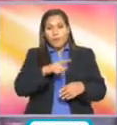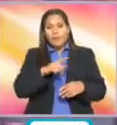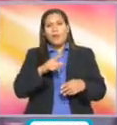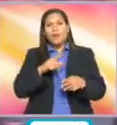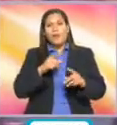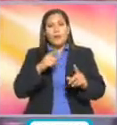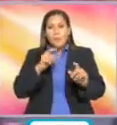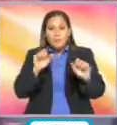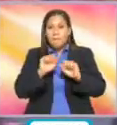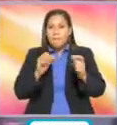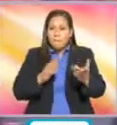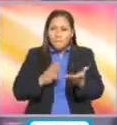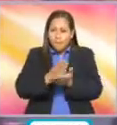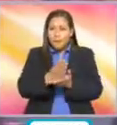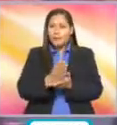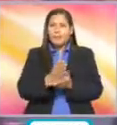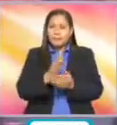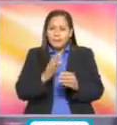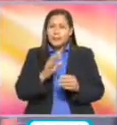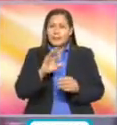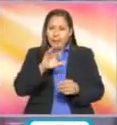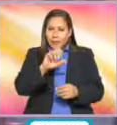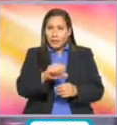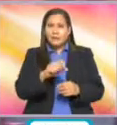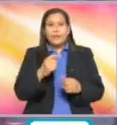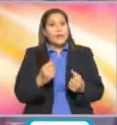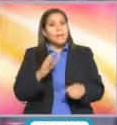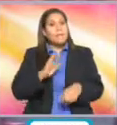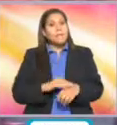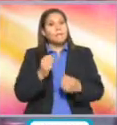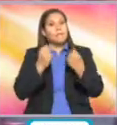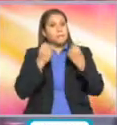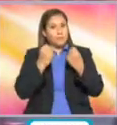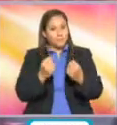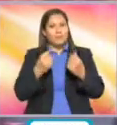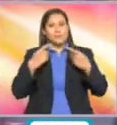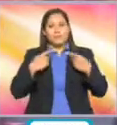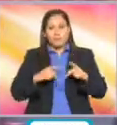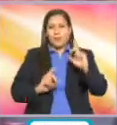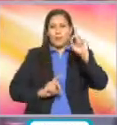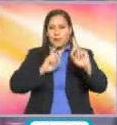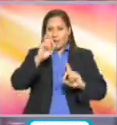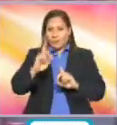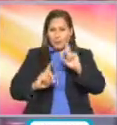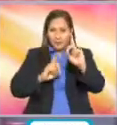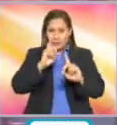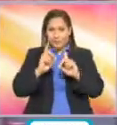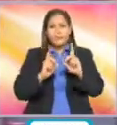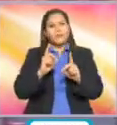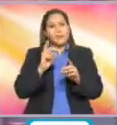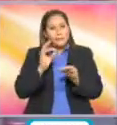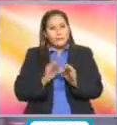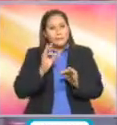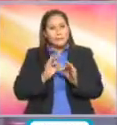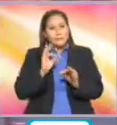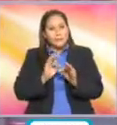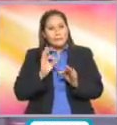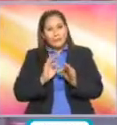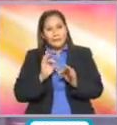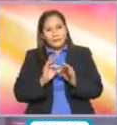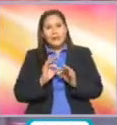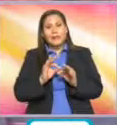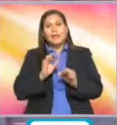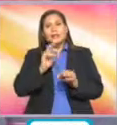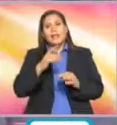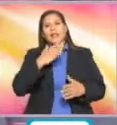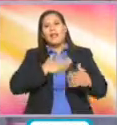ciertos objetivos, que vas teniendo una mayor vitalidad. De hecho, mucha gente que practica deporte regularmente menciona que disminuye